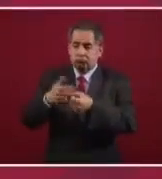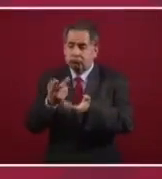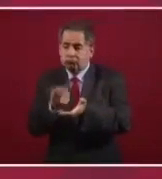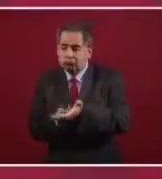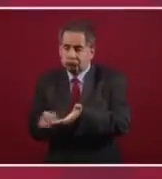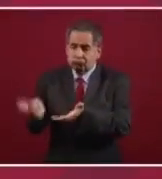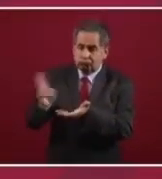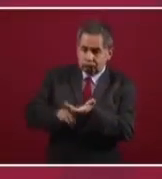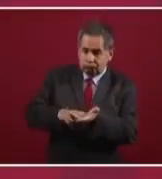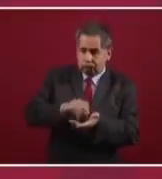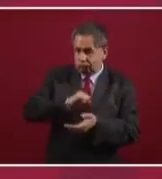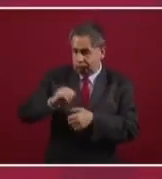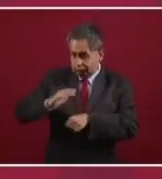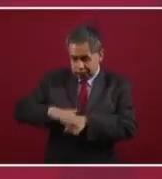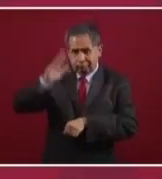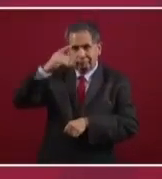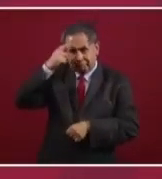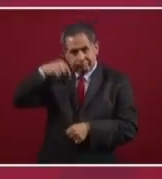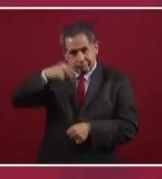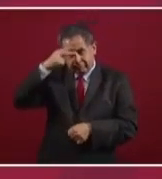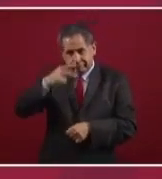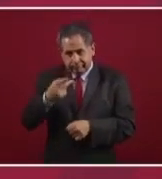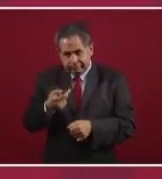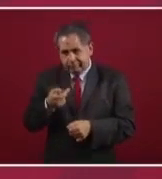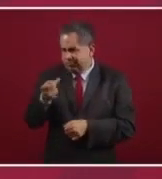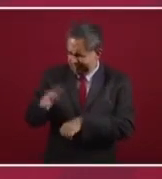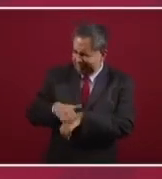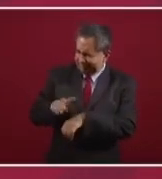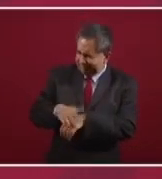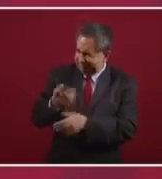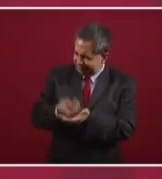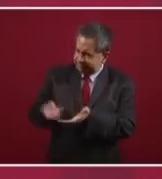gasolina en México.